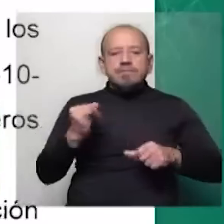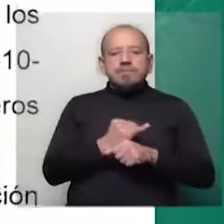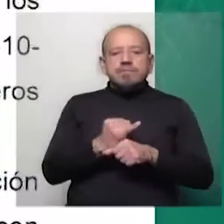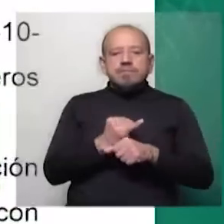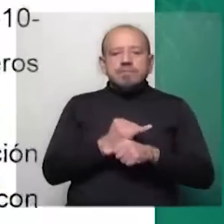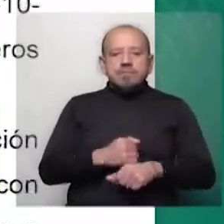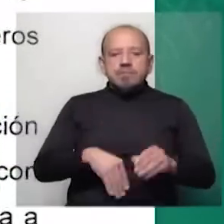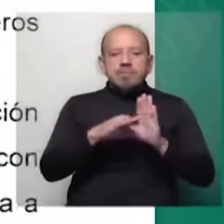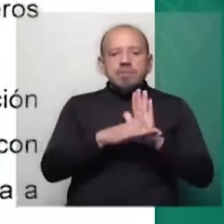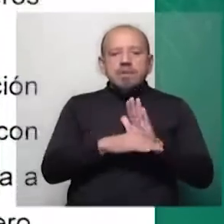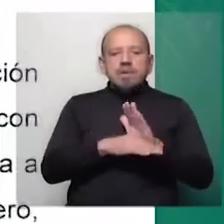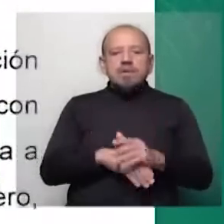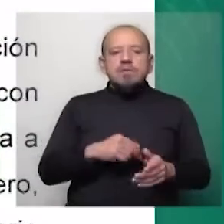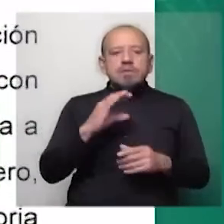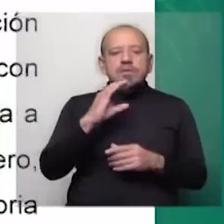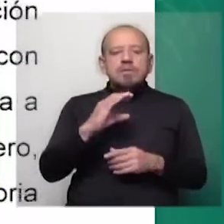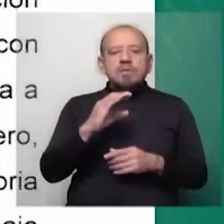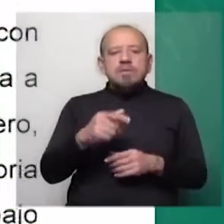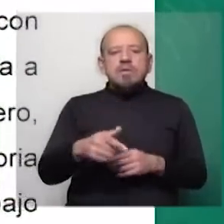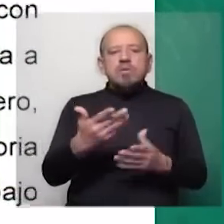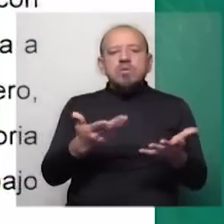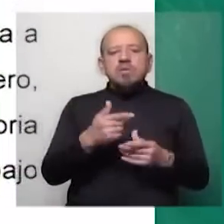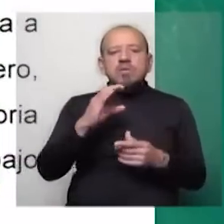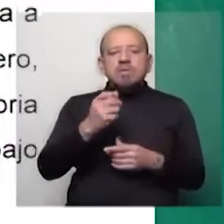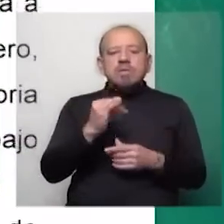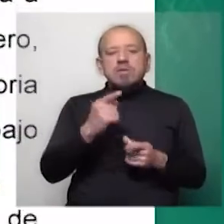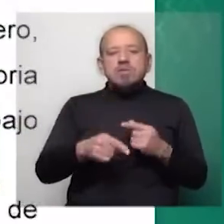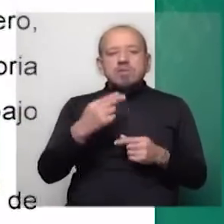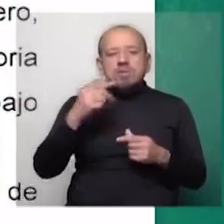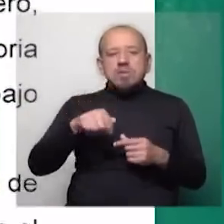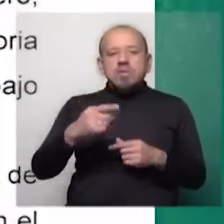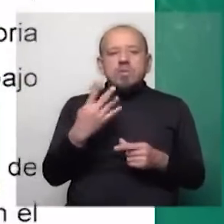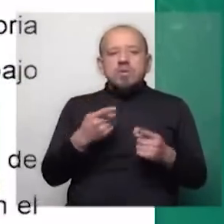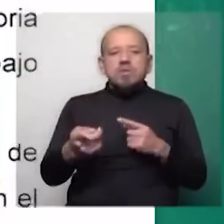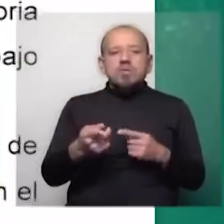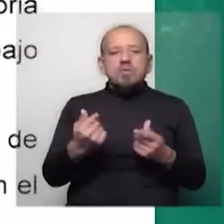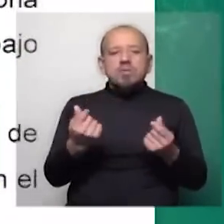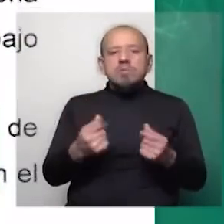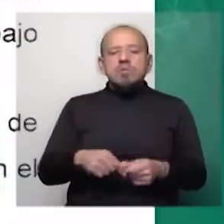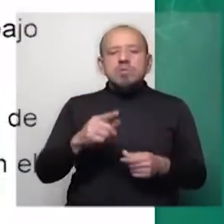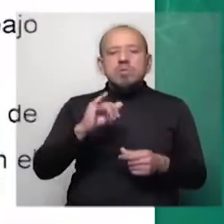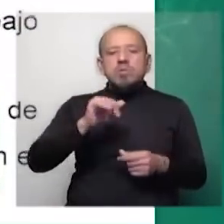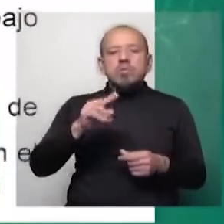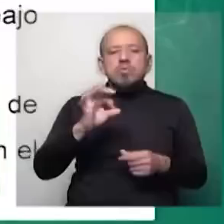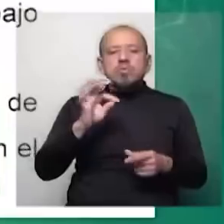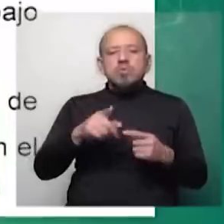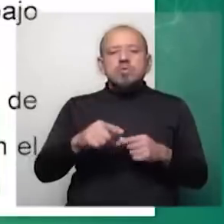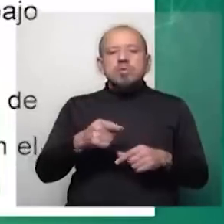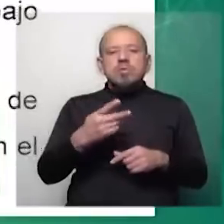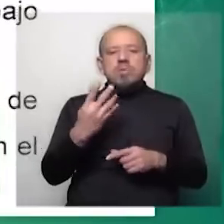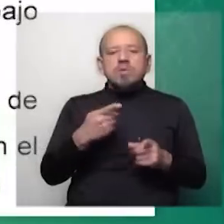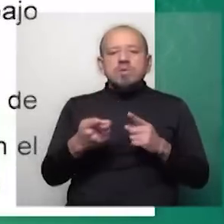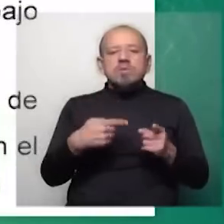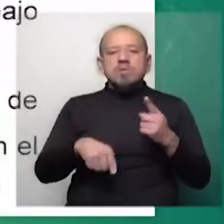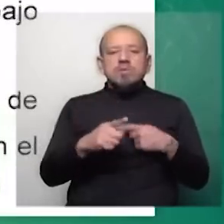programas Ahora caigo Uruguay de Canal 4 a todo o nada de Canal 12 y el precio es justo de Canal 4 en septiembre como